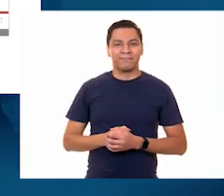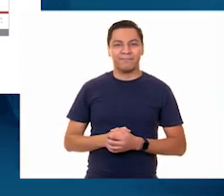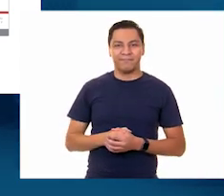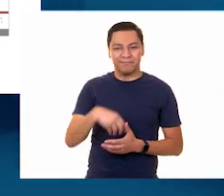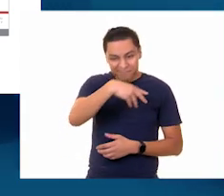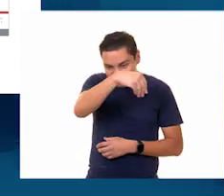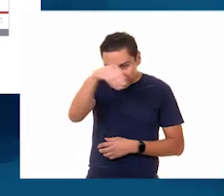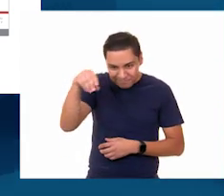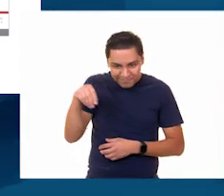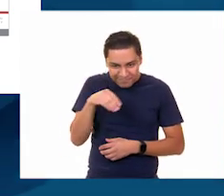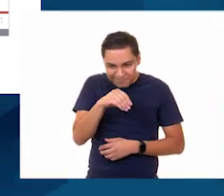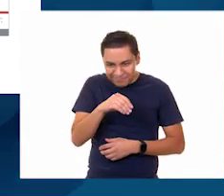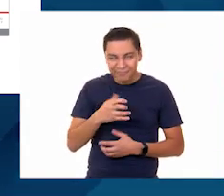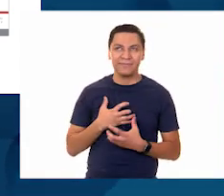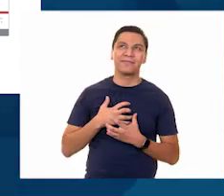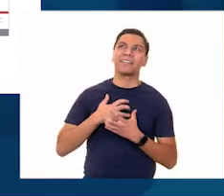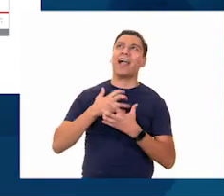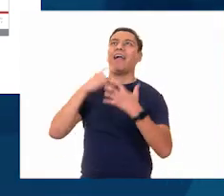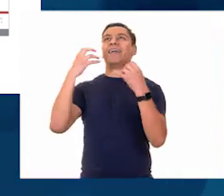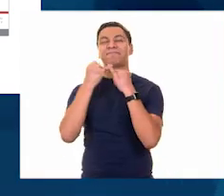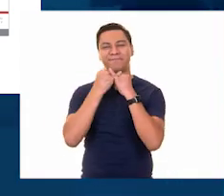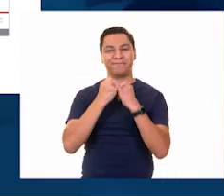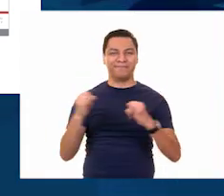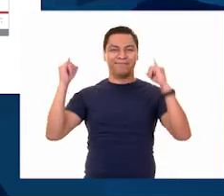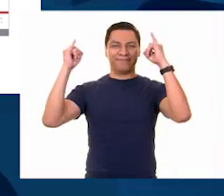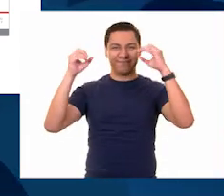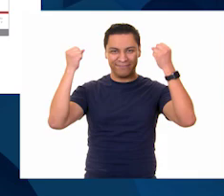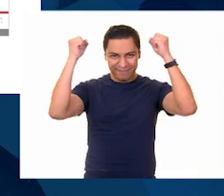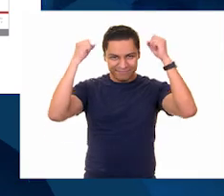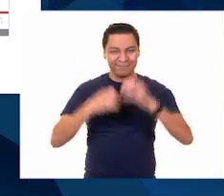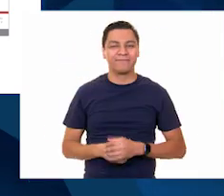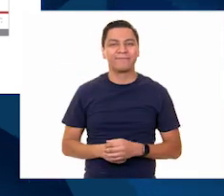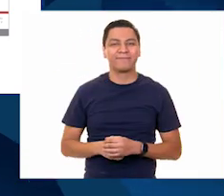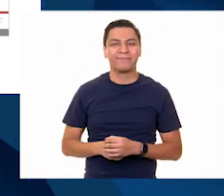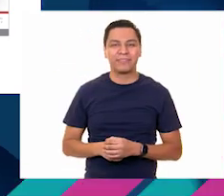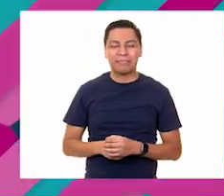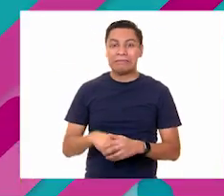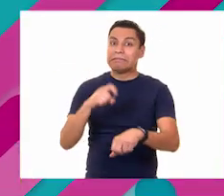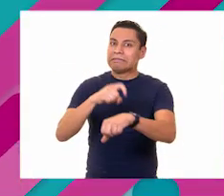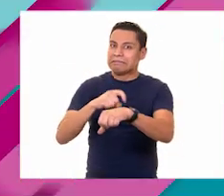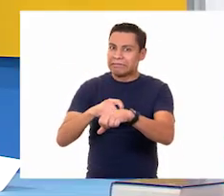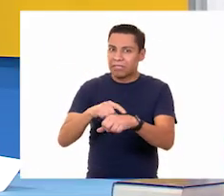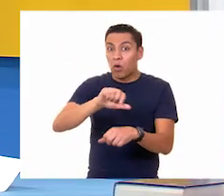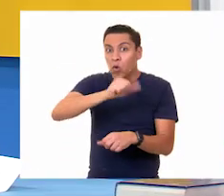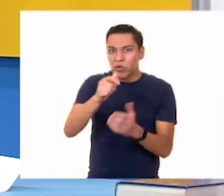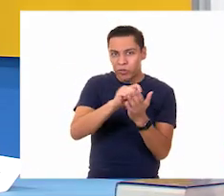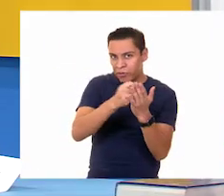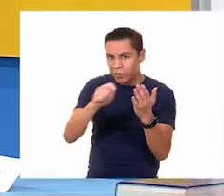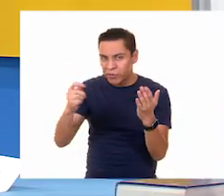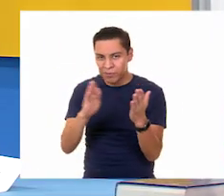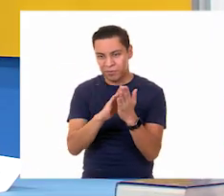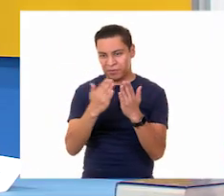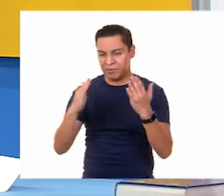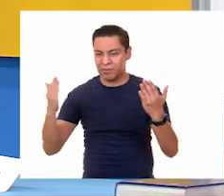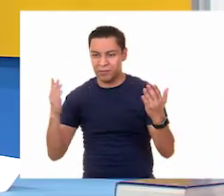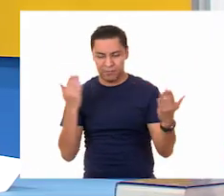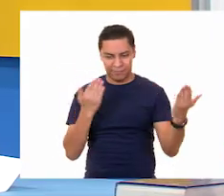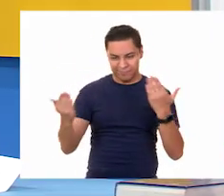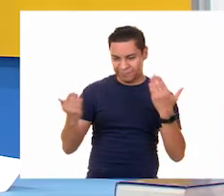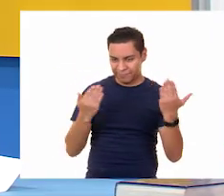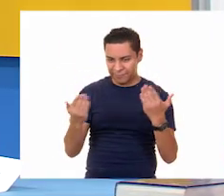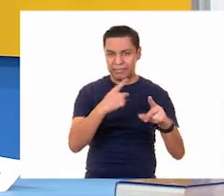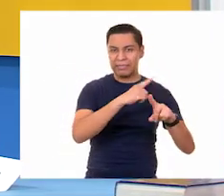armarían el grito de la independencia, seguramente. Bueno, nos queda poco tiempo para explorar otro tríptico, señalando algunos parecidos